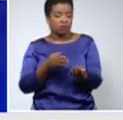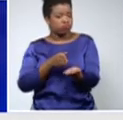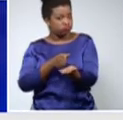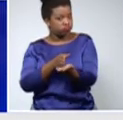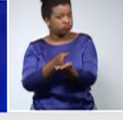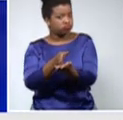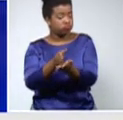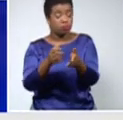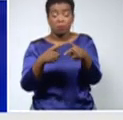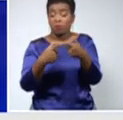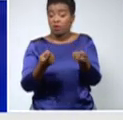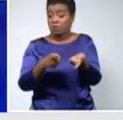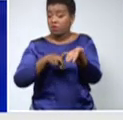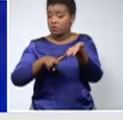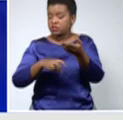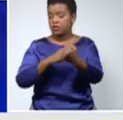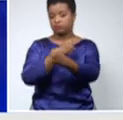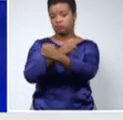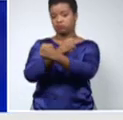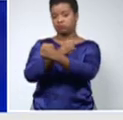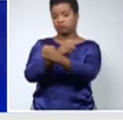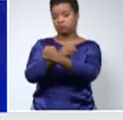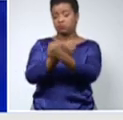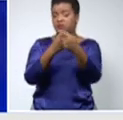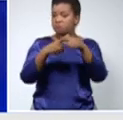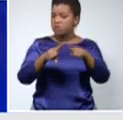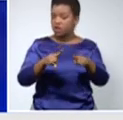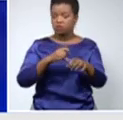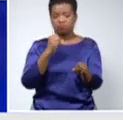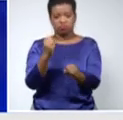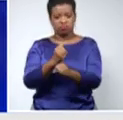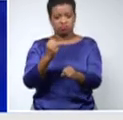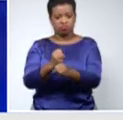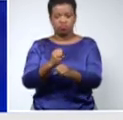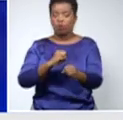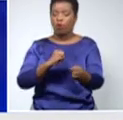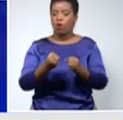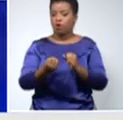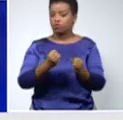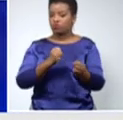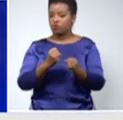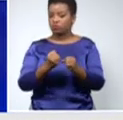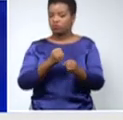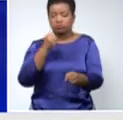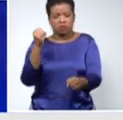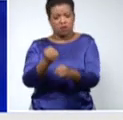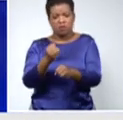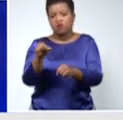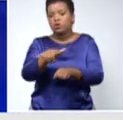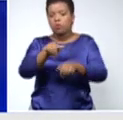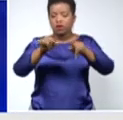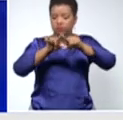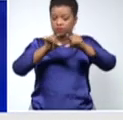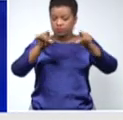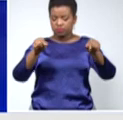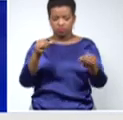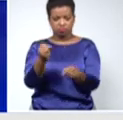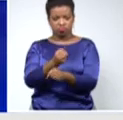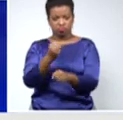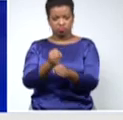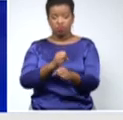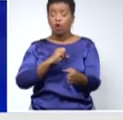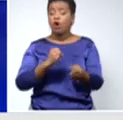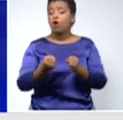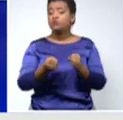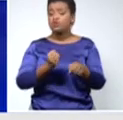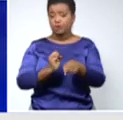riesgos, aunque realmente trabajan y controlan bien, trabajan igual que todos los territorios, y controlan bien la